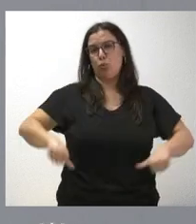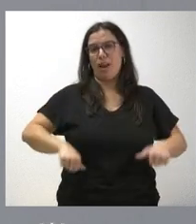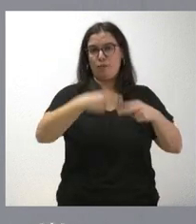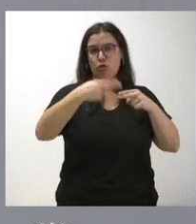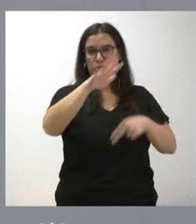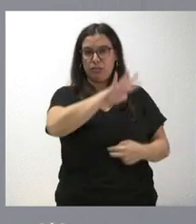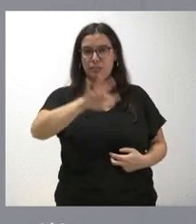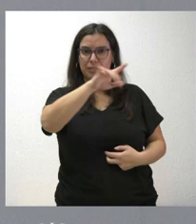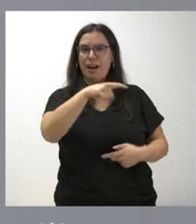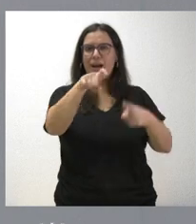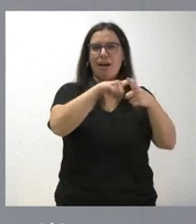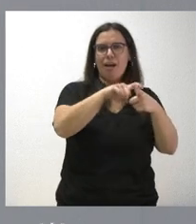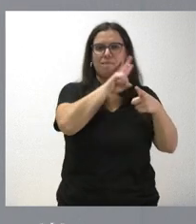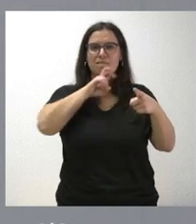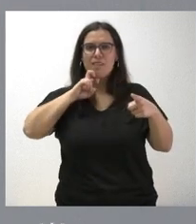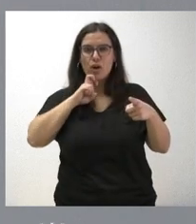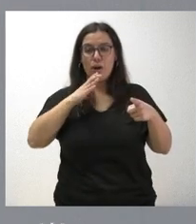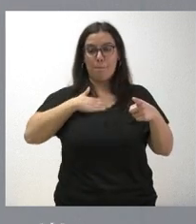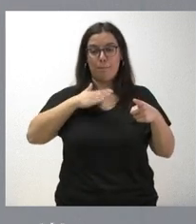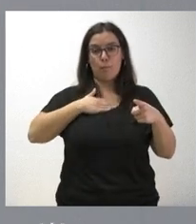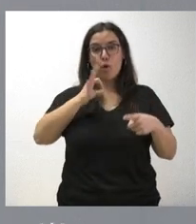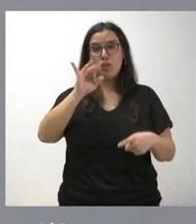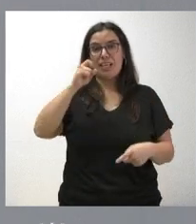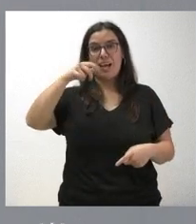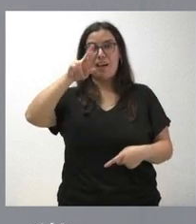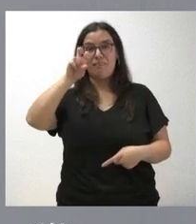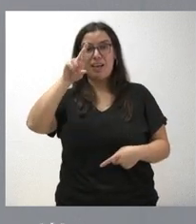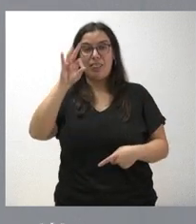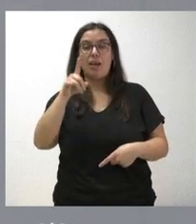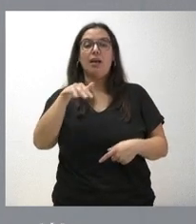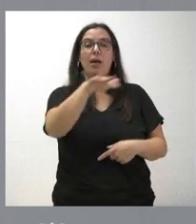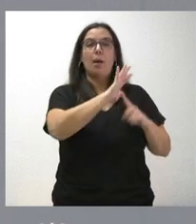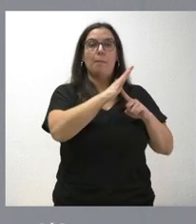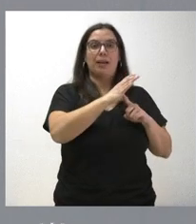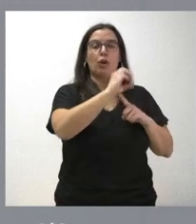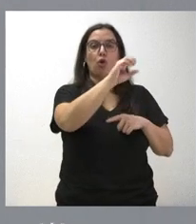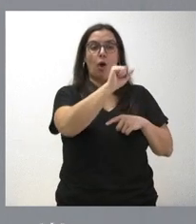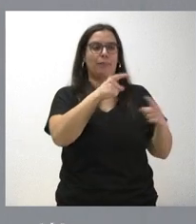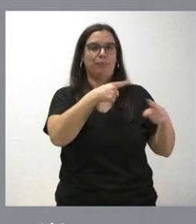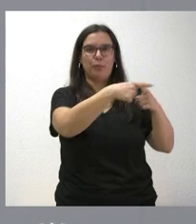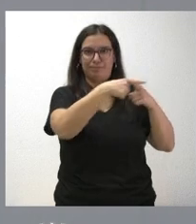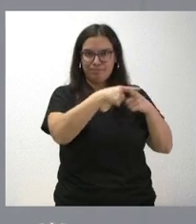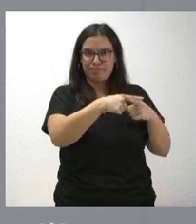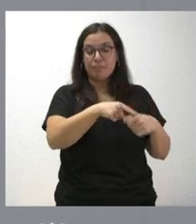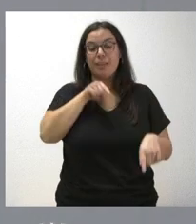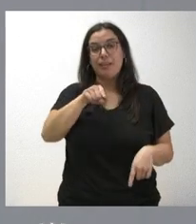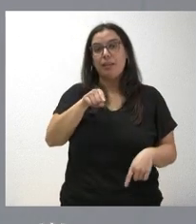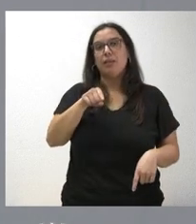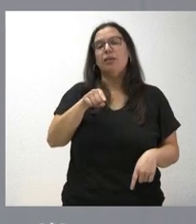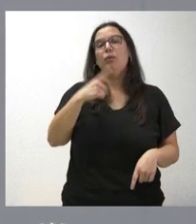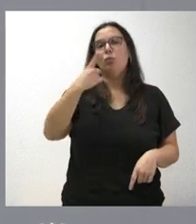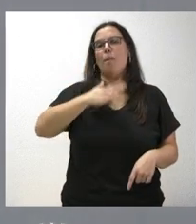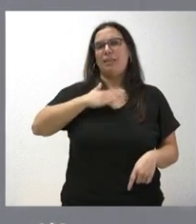y características tanto del conjunto de siga verde como de los hallazgos del parque de coa El de sigav verde saben ustedes que es patrimonio de